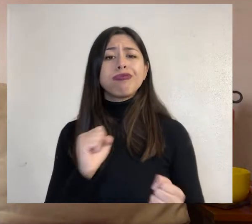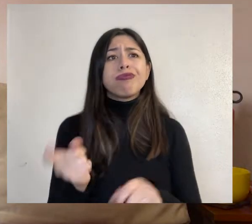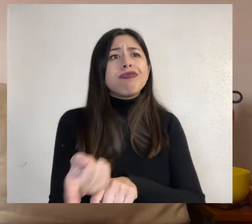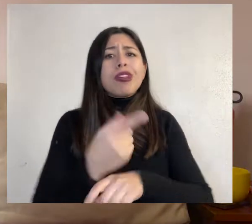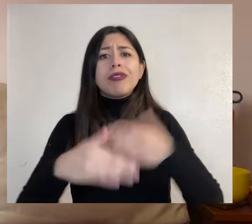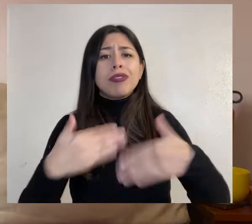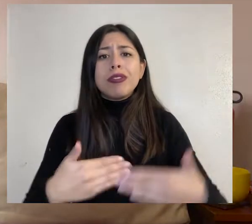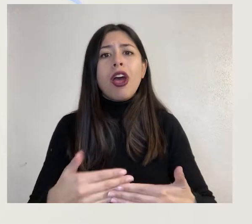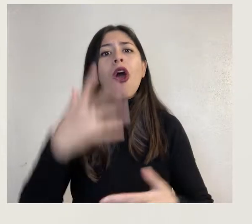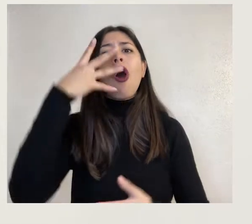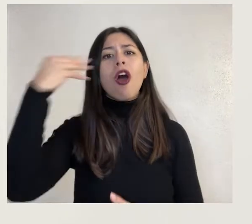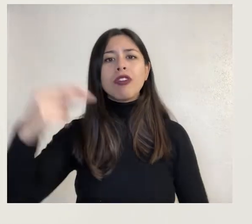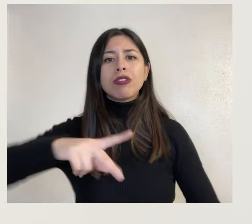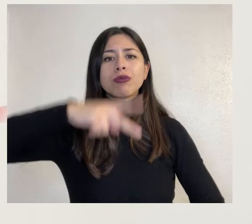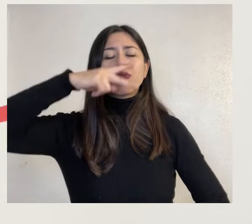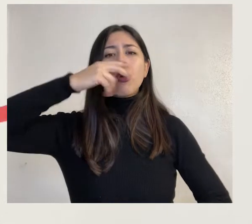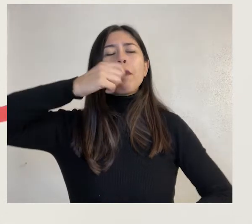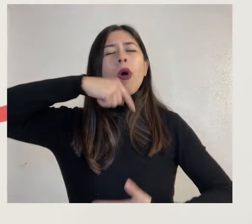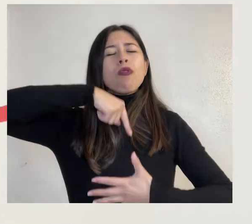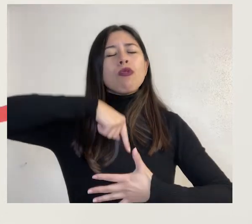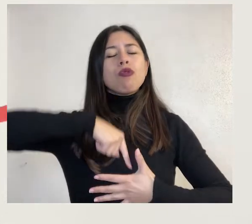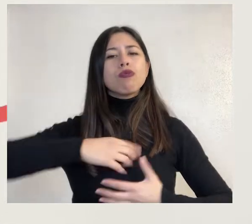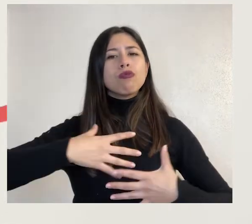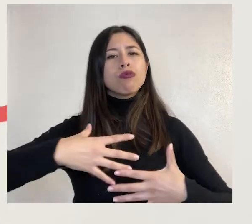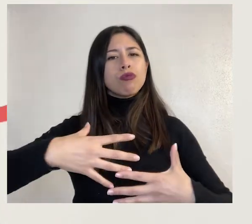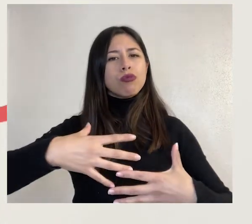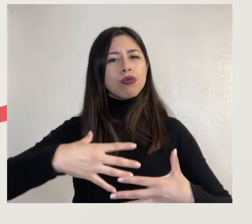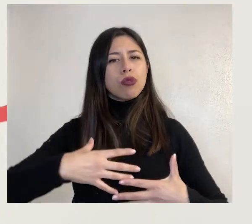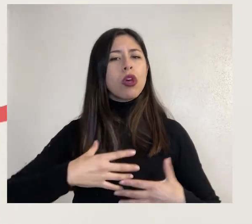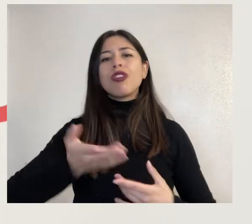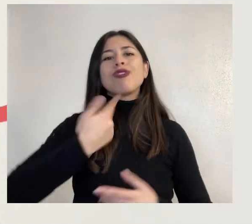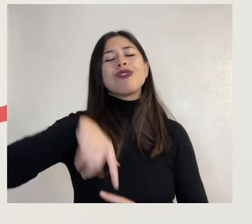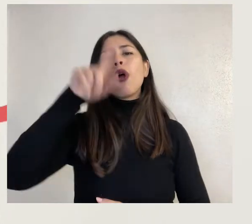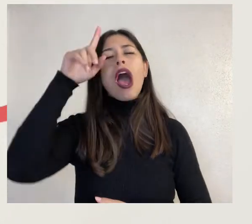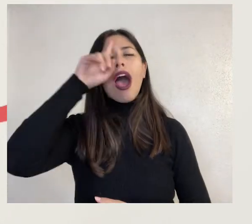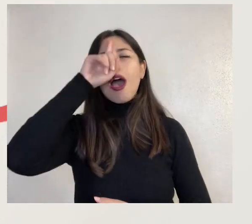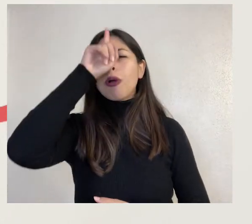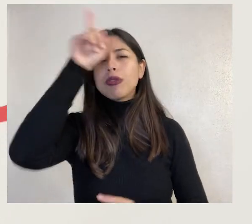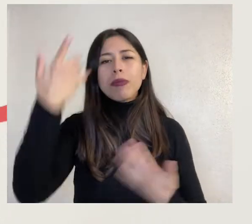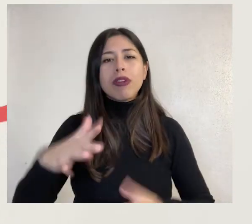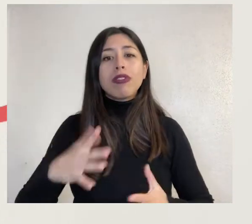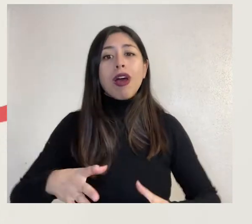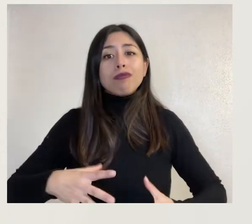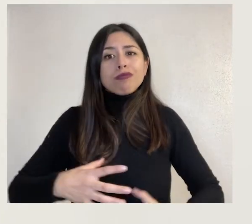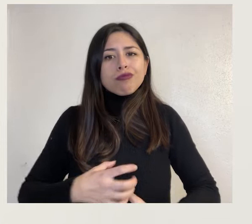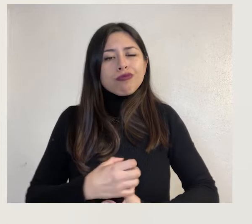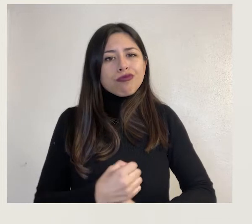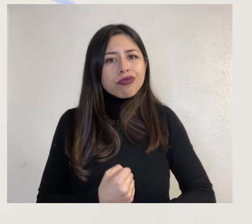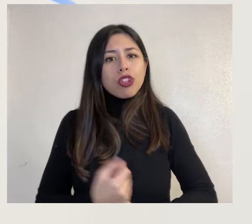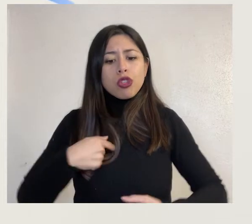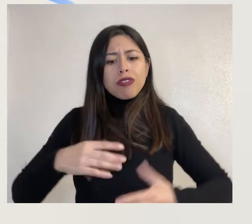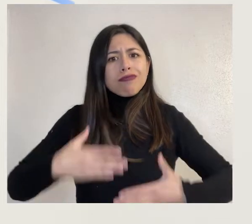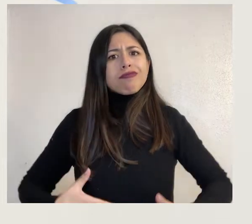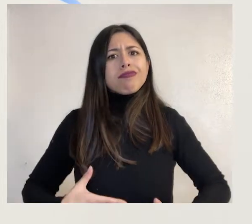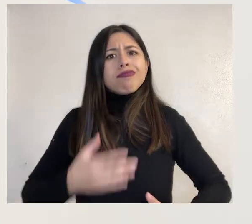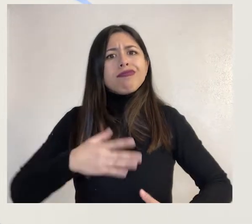para respirar profundamente. Estamos acostumbrados a respirar conteniendo nuestro estómago, entrando la guata, por lo que retenemos los